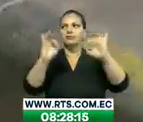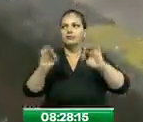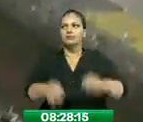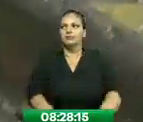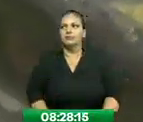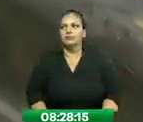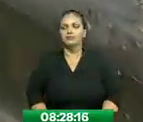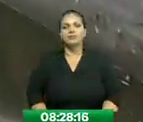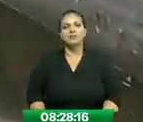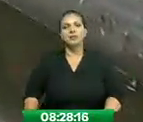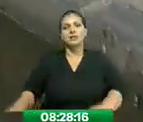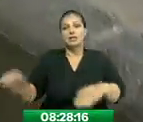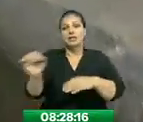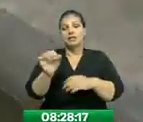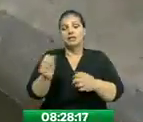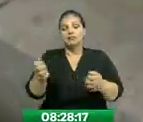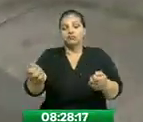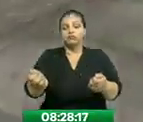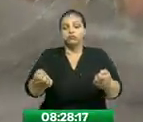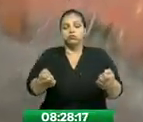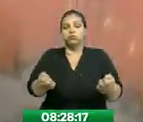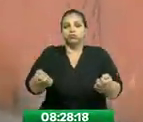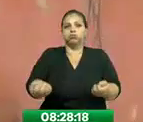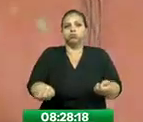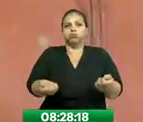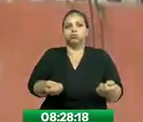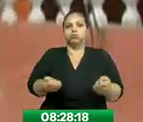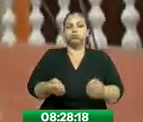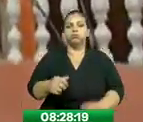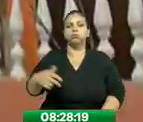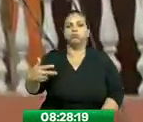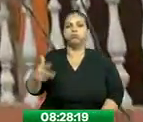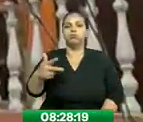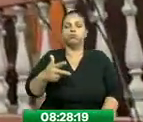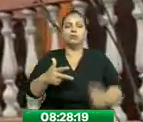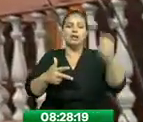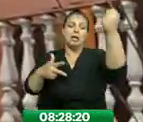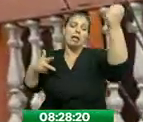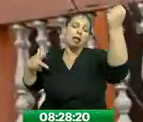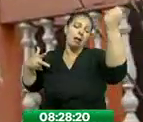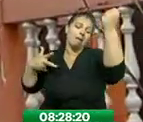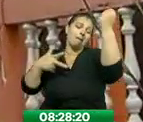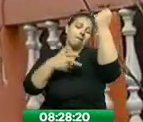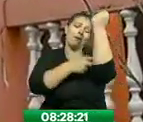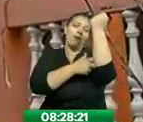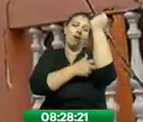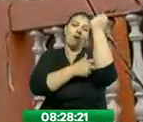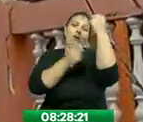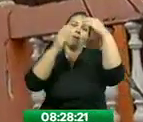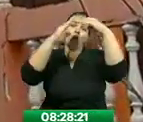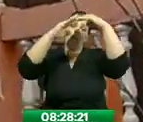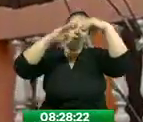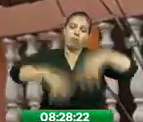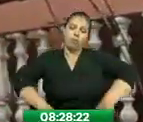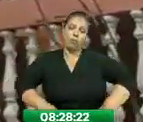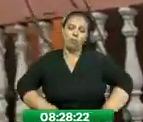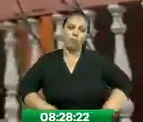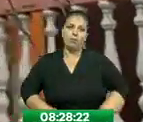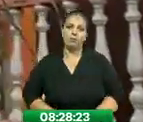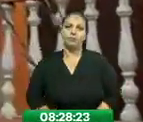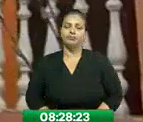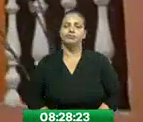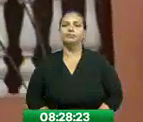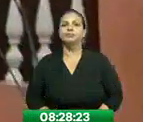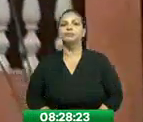desprendidos, lamentablemente, por un camión. A decir de los habitantes, este camión pasó arrasando con todo y